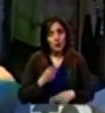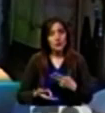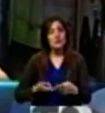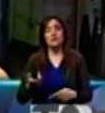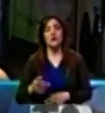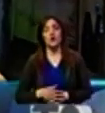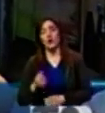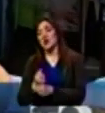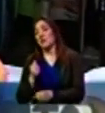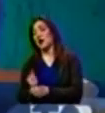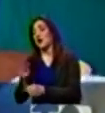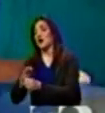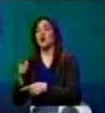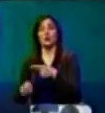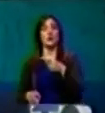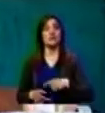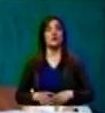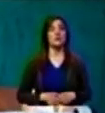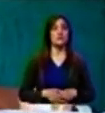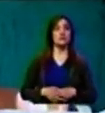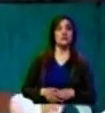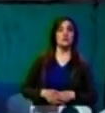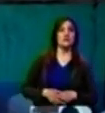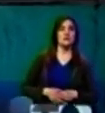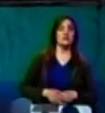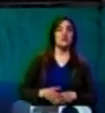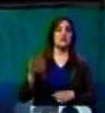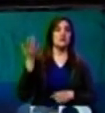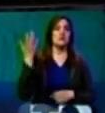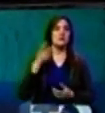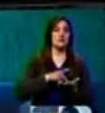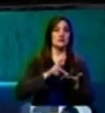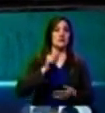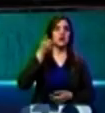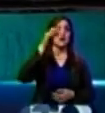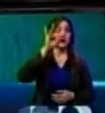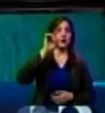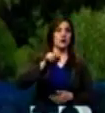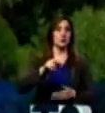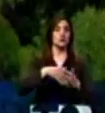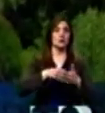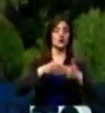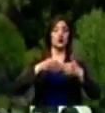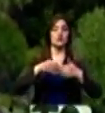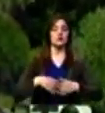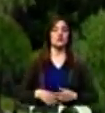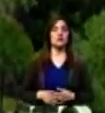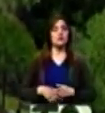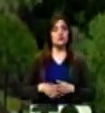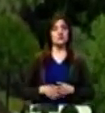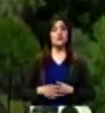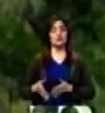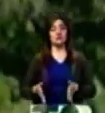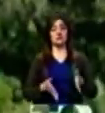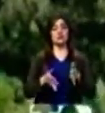no puedo yo tan trabajar. El valor que nos quiere dar el señor alcalde es de $18,000. Un tramo de 100 metros